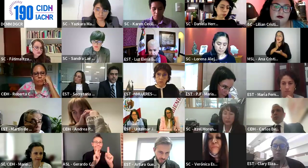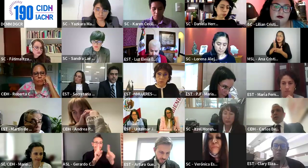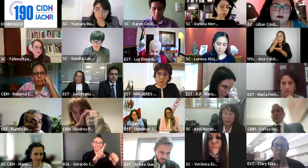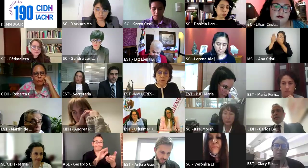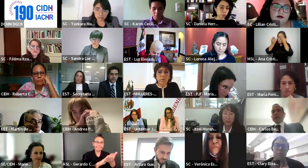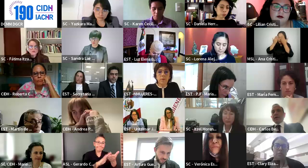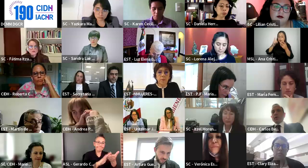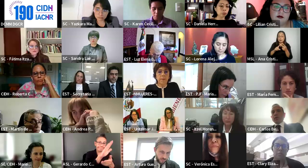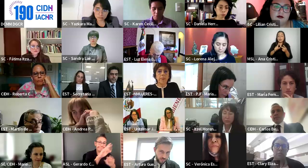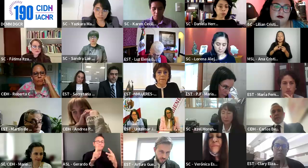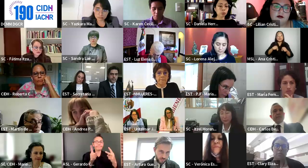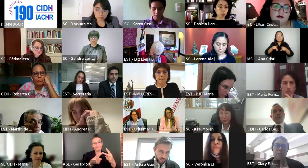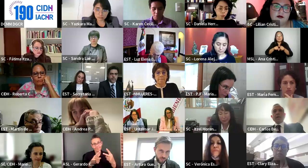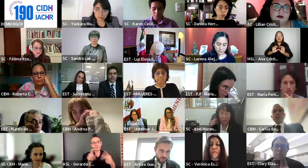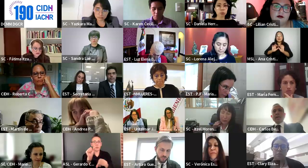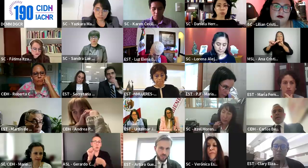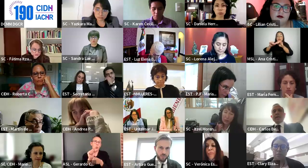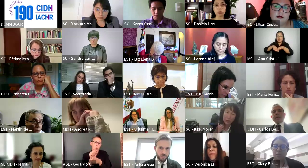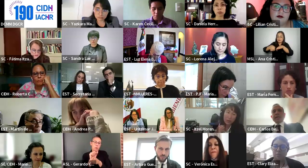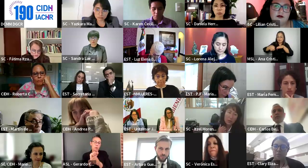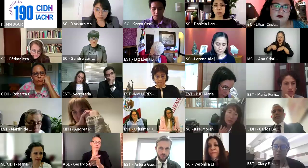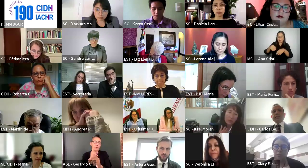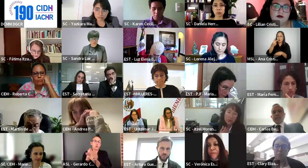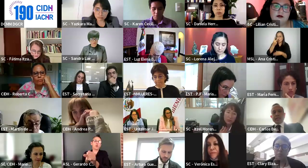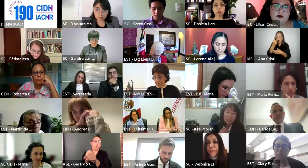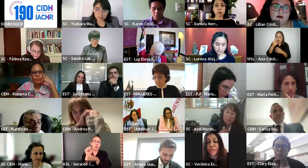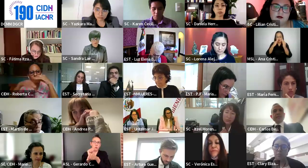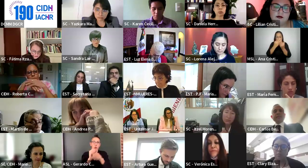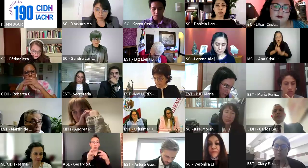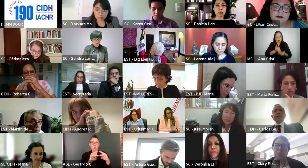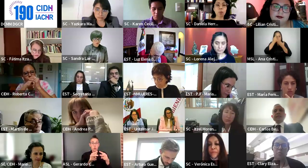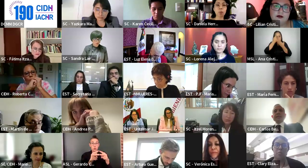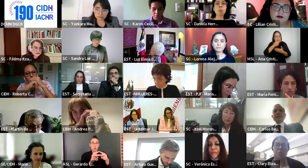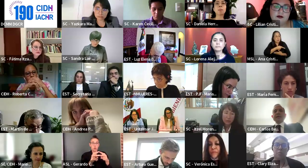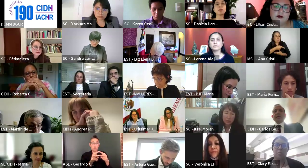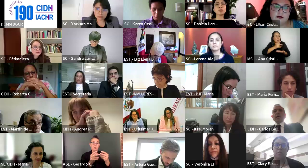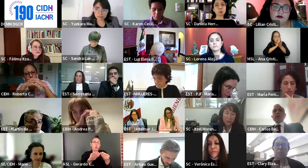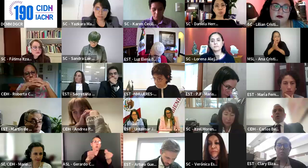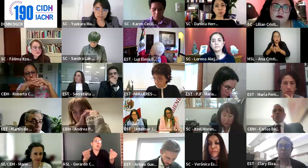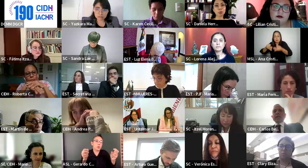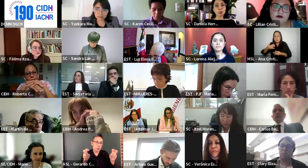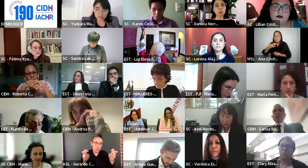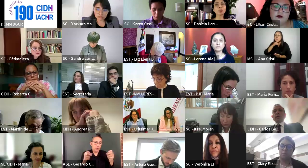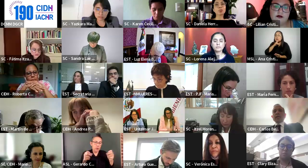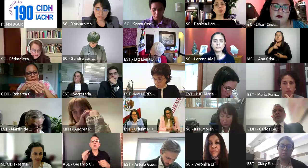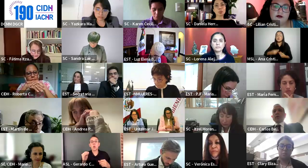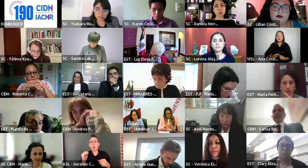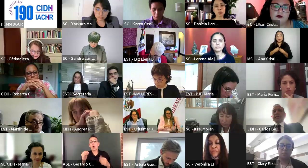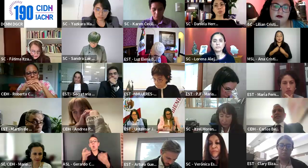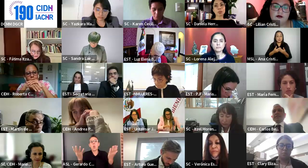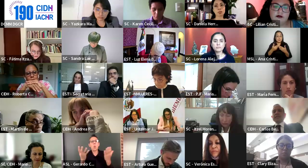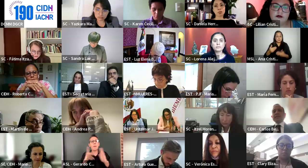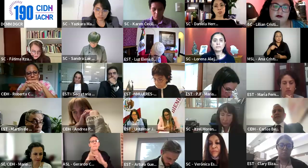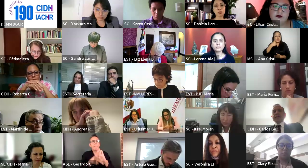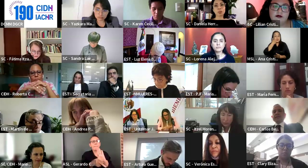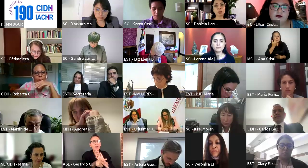la incorporación al trabajo, al mercado laboral. Entonces, en este mismo sentido, quisiera saber cuáles son las